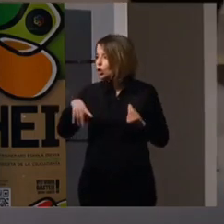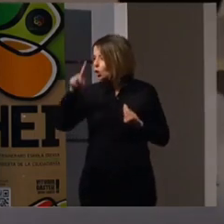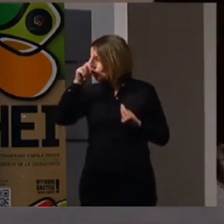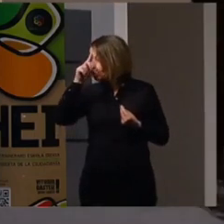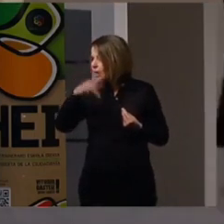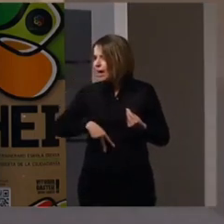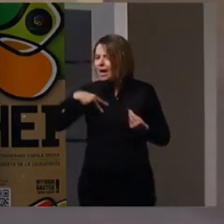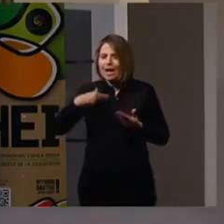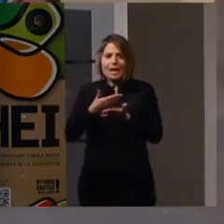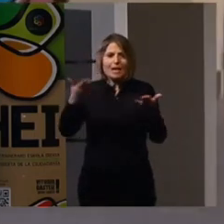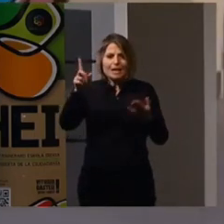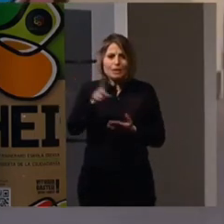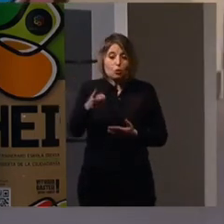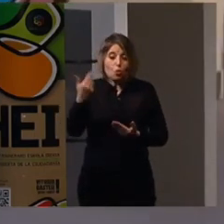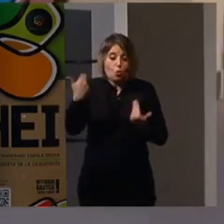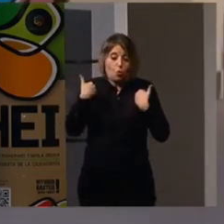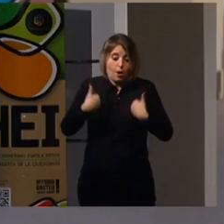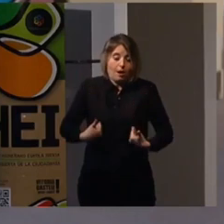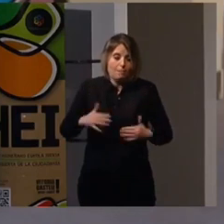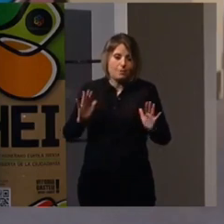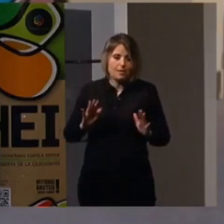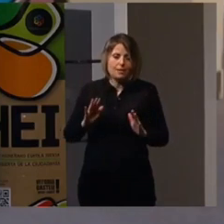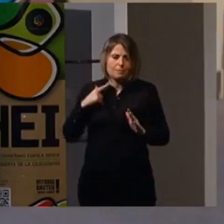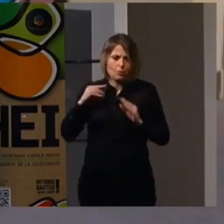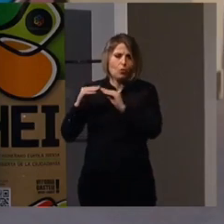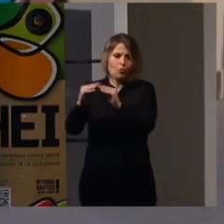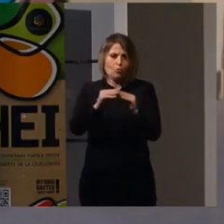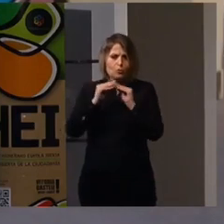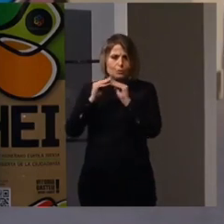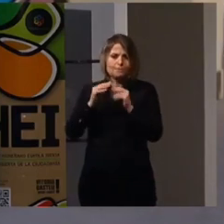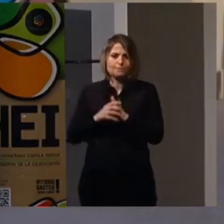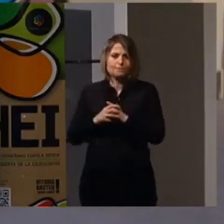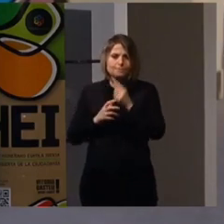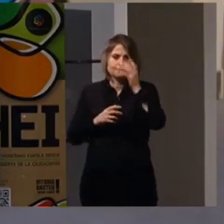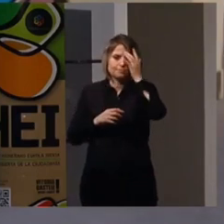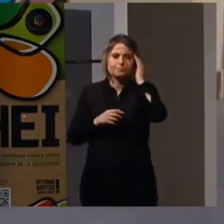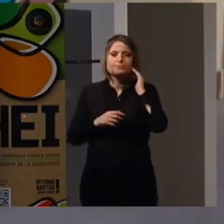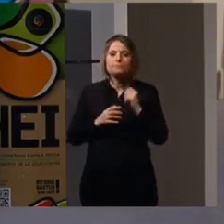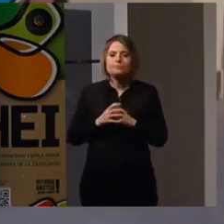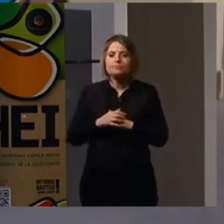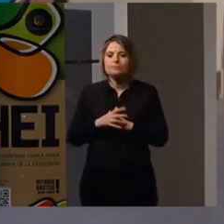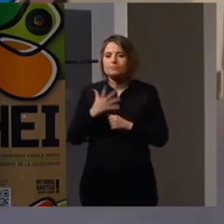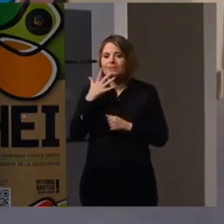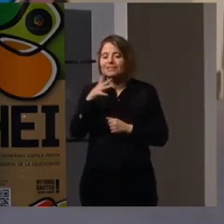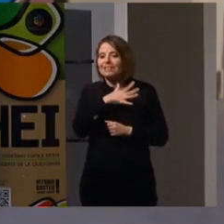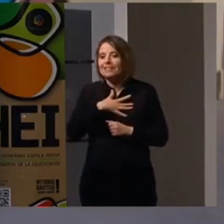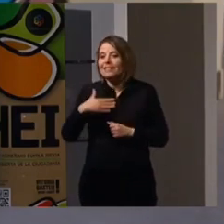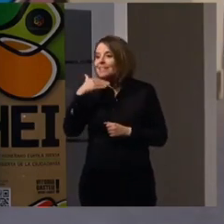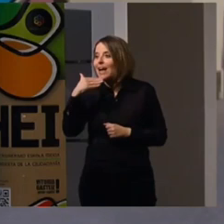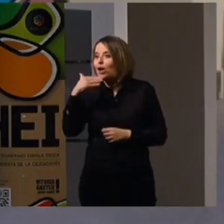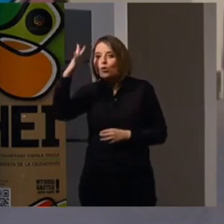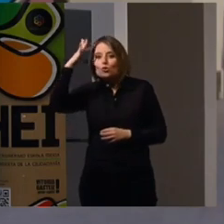esto es una cosa generalizada o solo me pasa a mí, yo diría que es bastante común, que incluso cuando quieres soñar